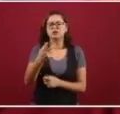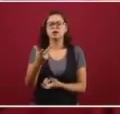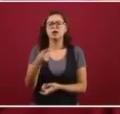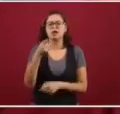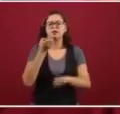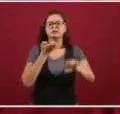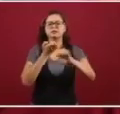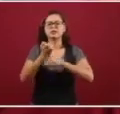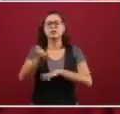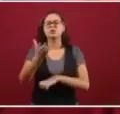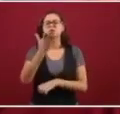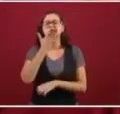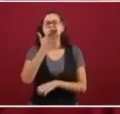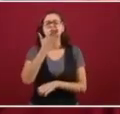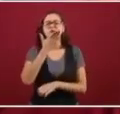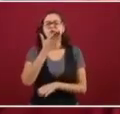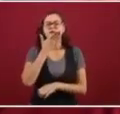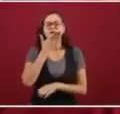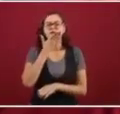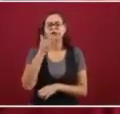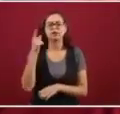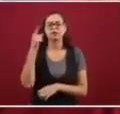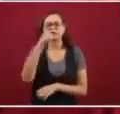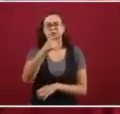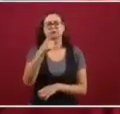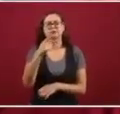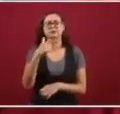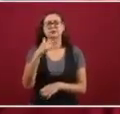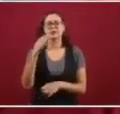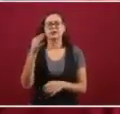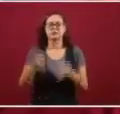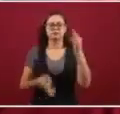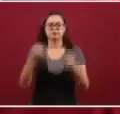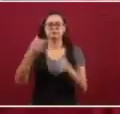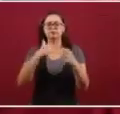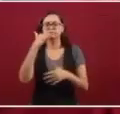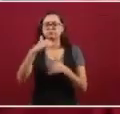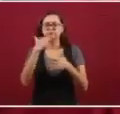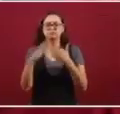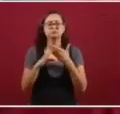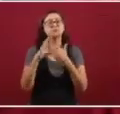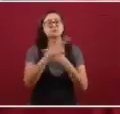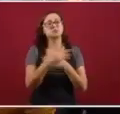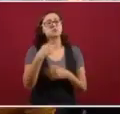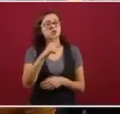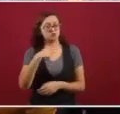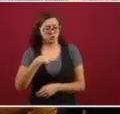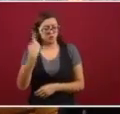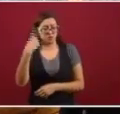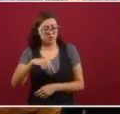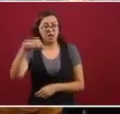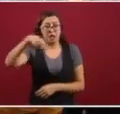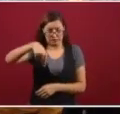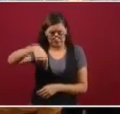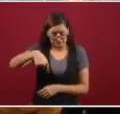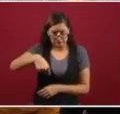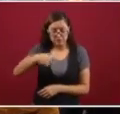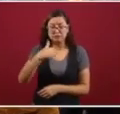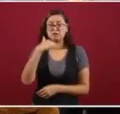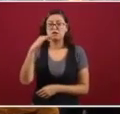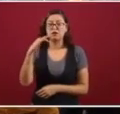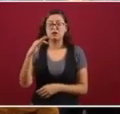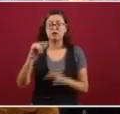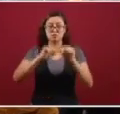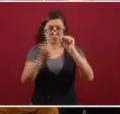en el estado de Sonora. Estuvimos ahí personalmente, pero si usted me da la indicación para acudir aquí a la Fiscalía Anticorrupción